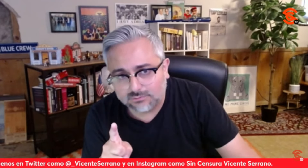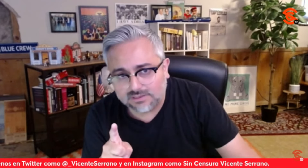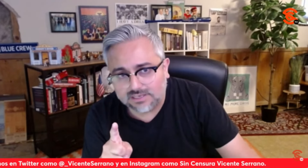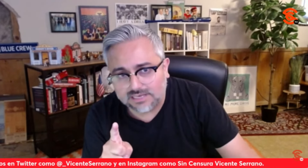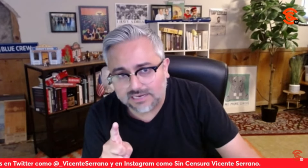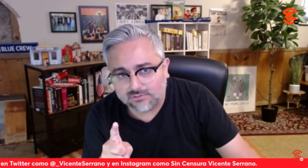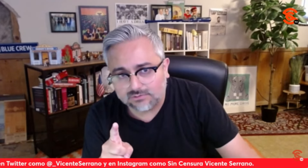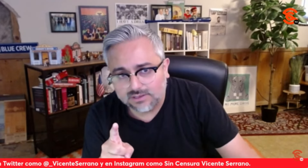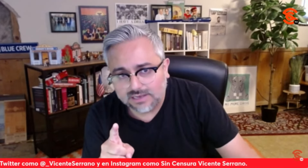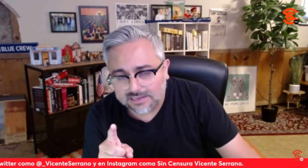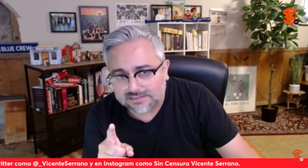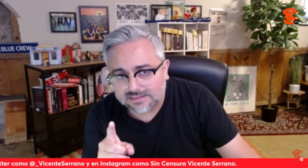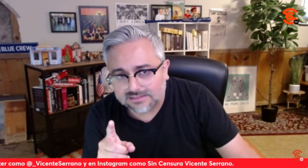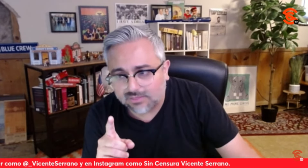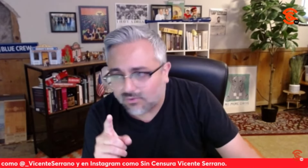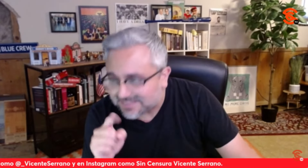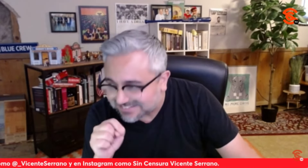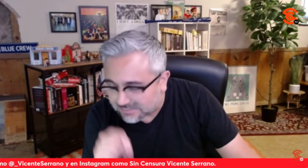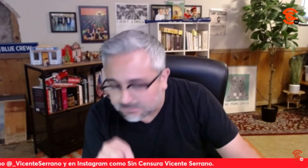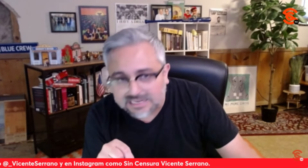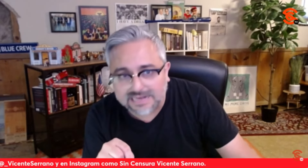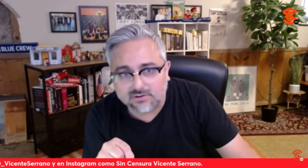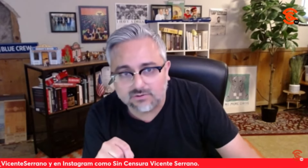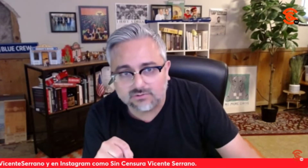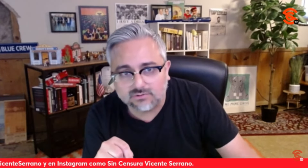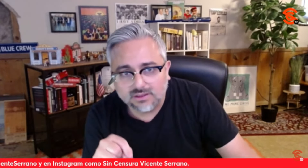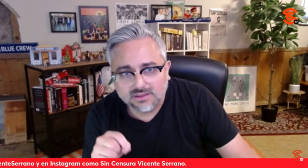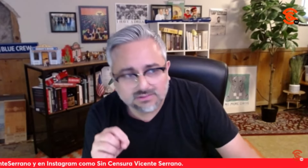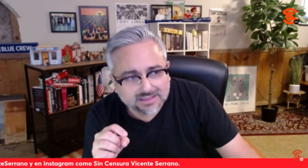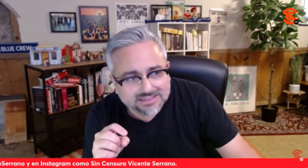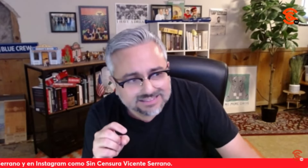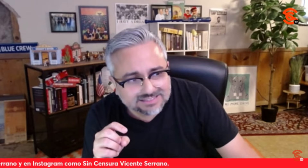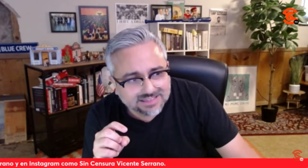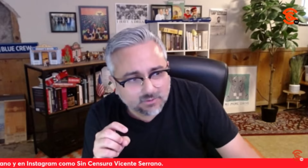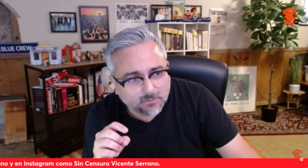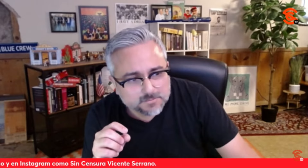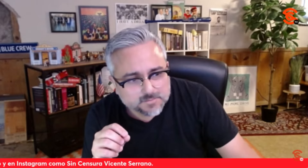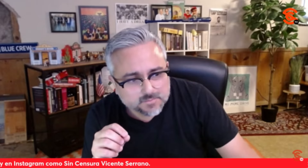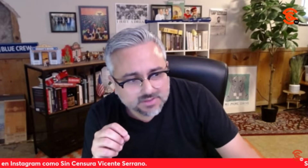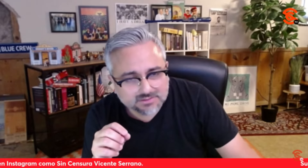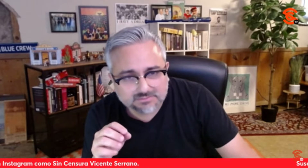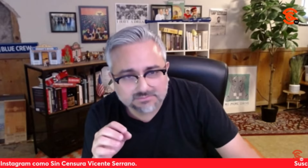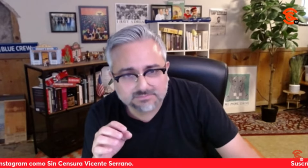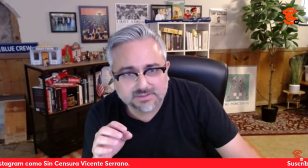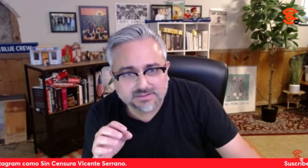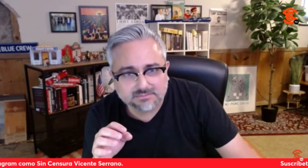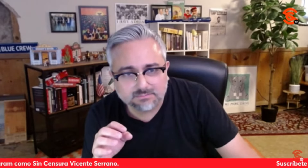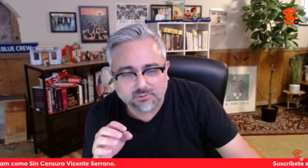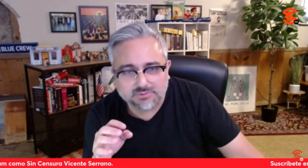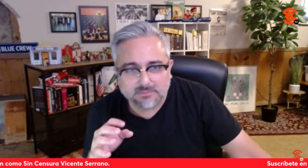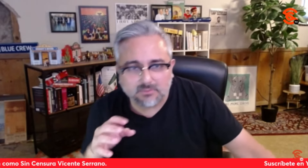de los mexicanos, hayan intentado discriminarnos, hayan intentado,